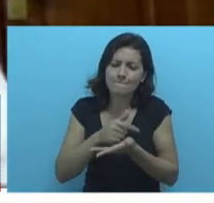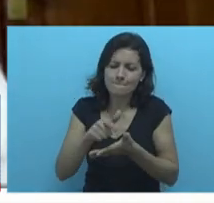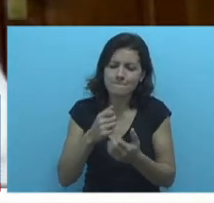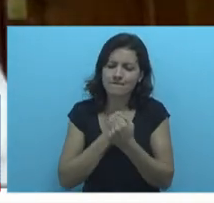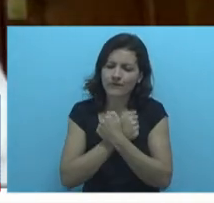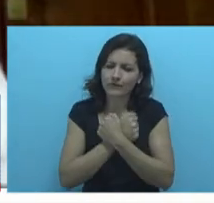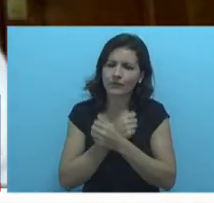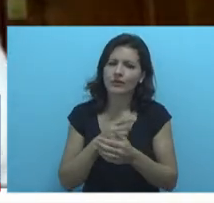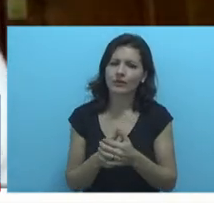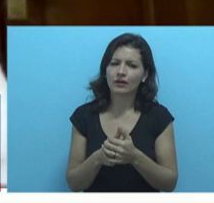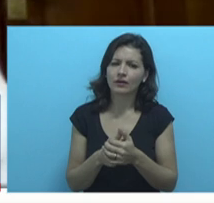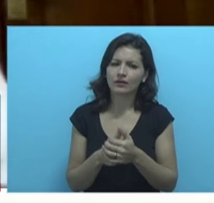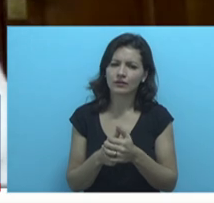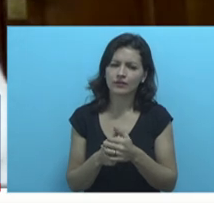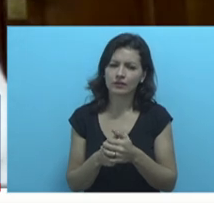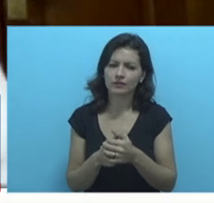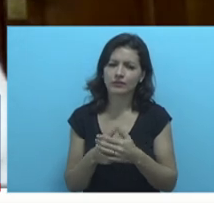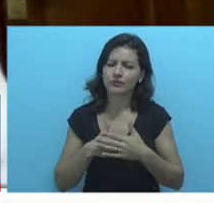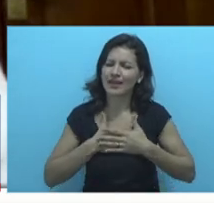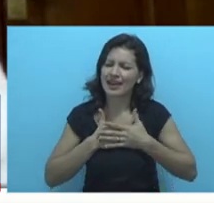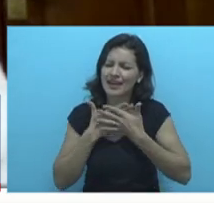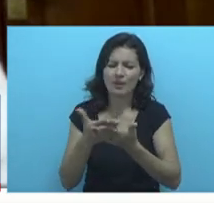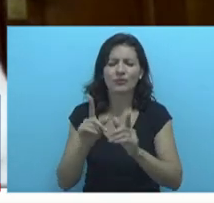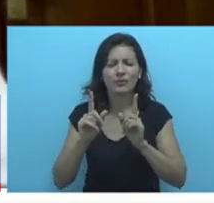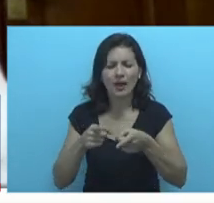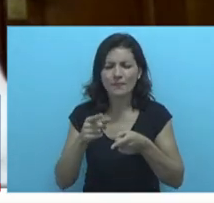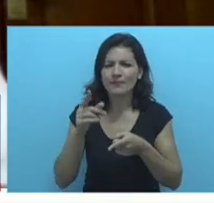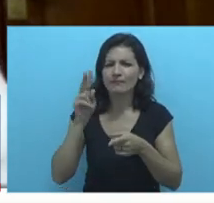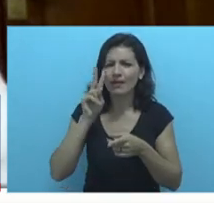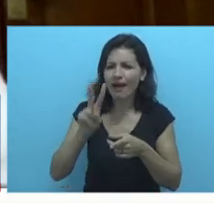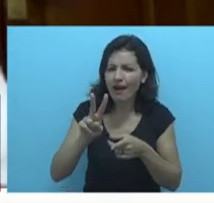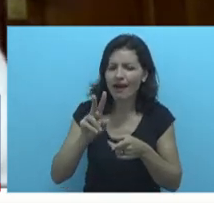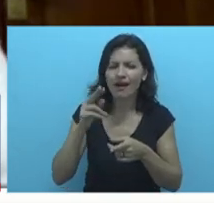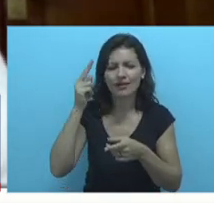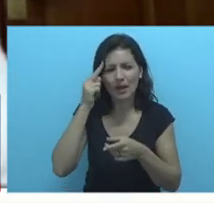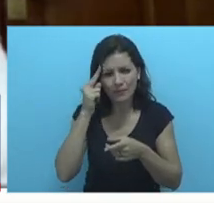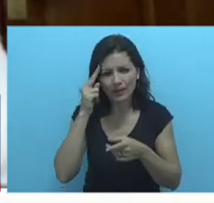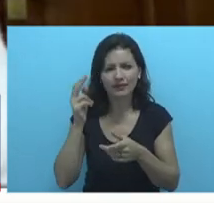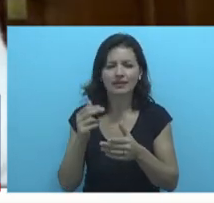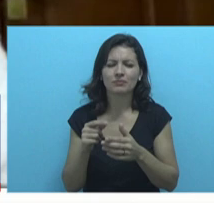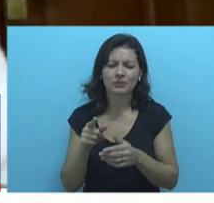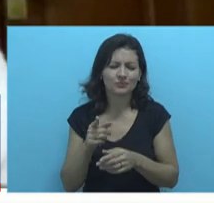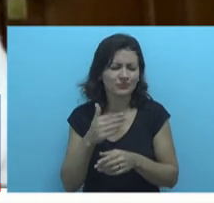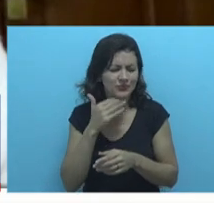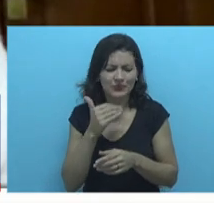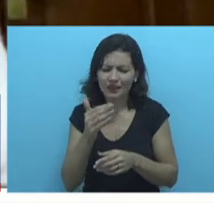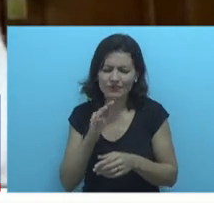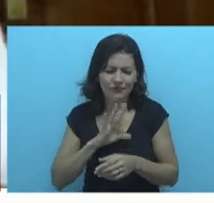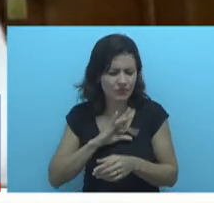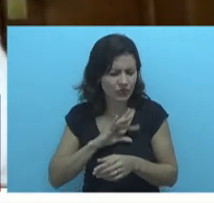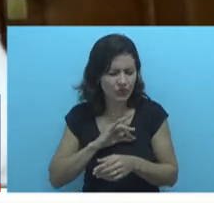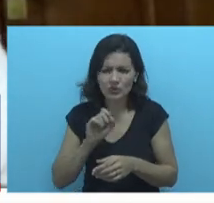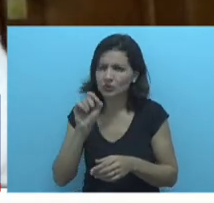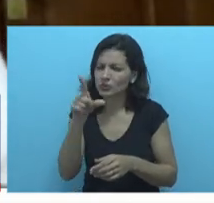y que realmente, como se lo dije, la queremos, pero la admiramos un montón porque no podemos ni dimensionar lo que siente, pero sabemos que está